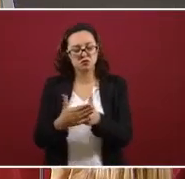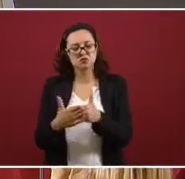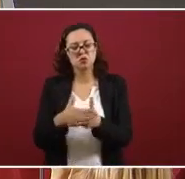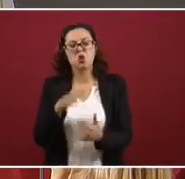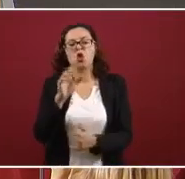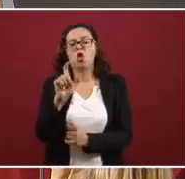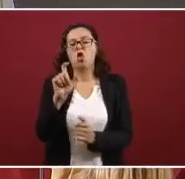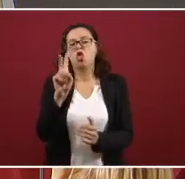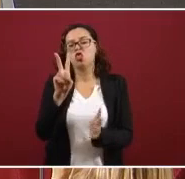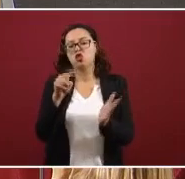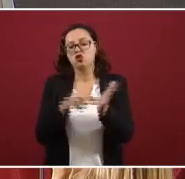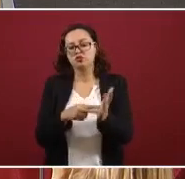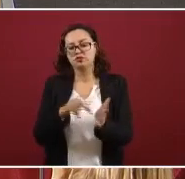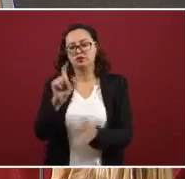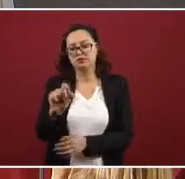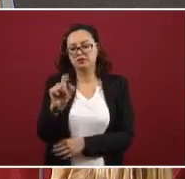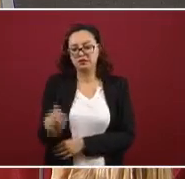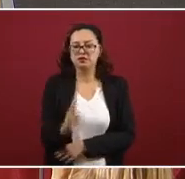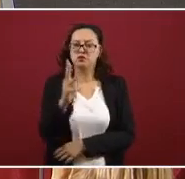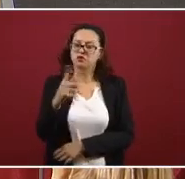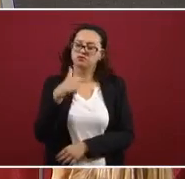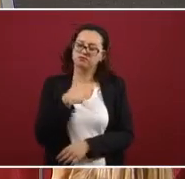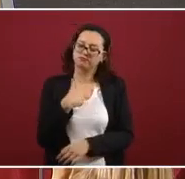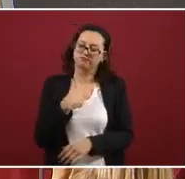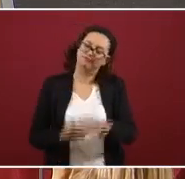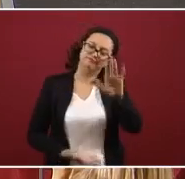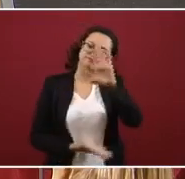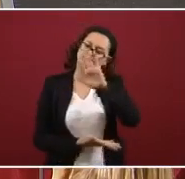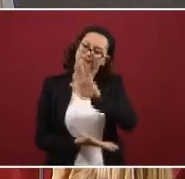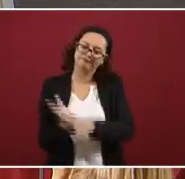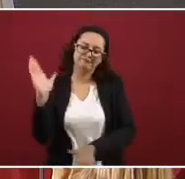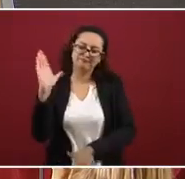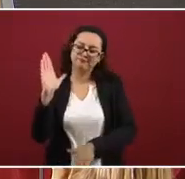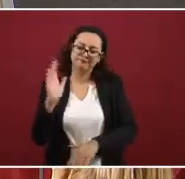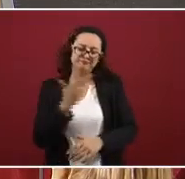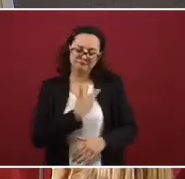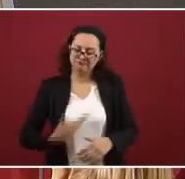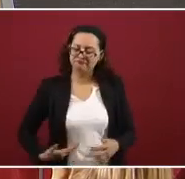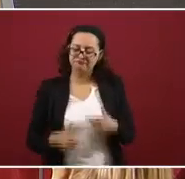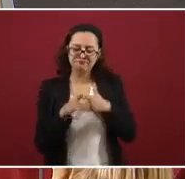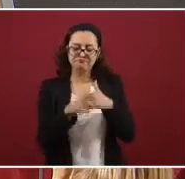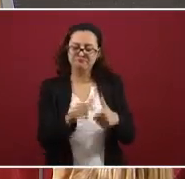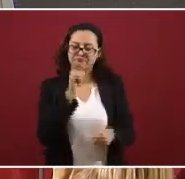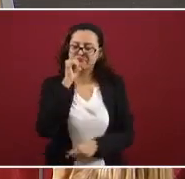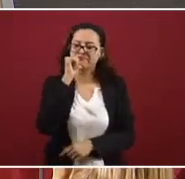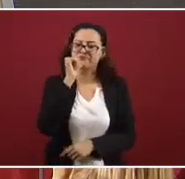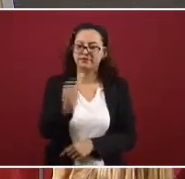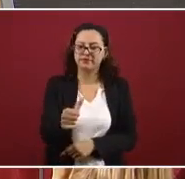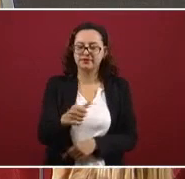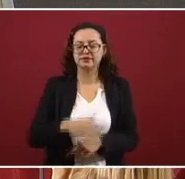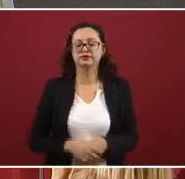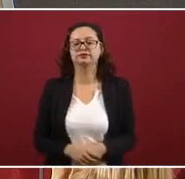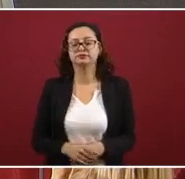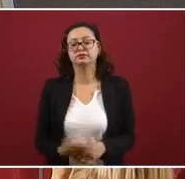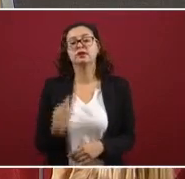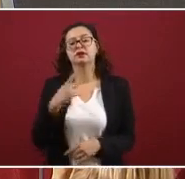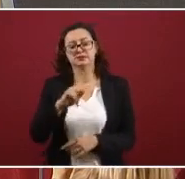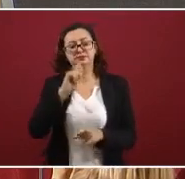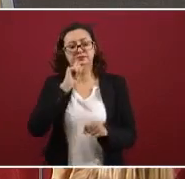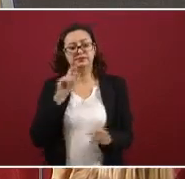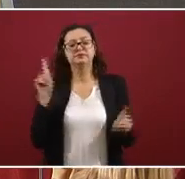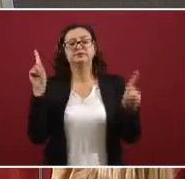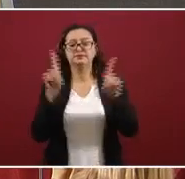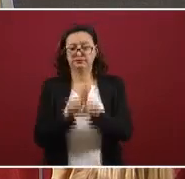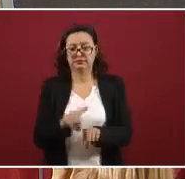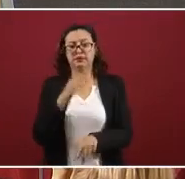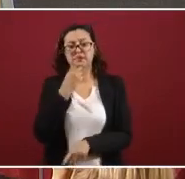iré allá por Palenque. Pero también les digo con sinceridad